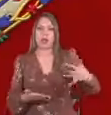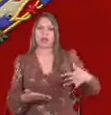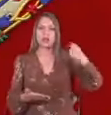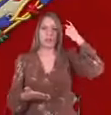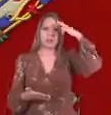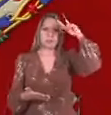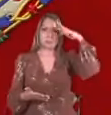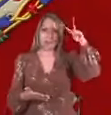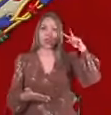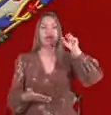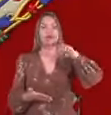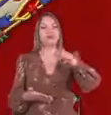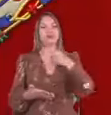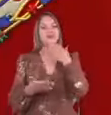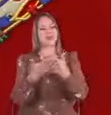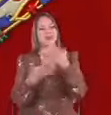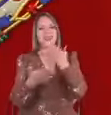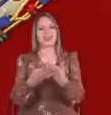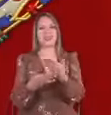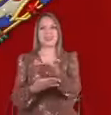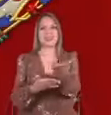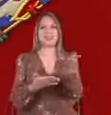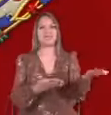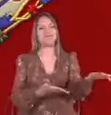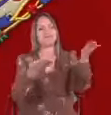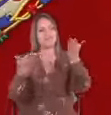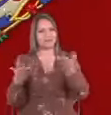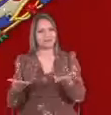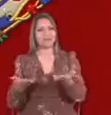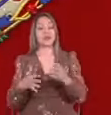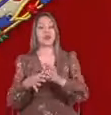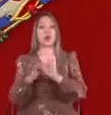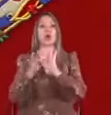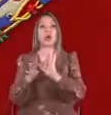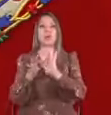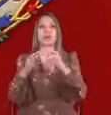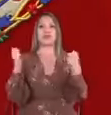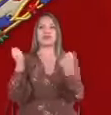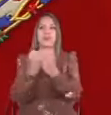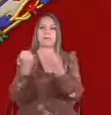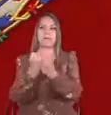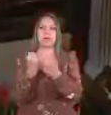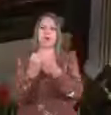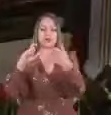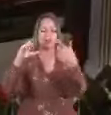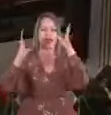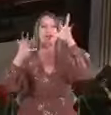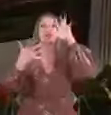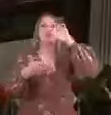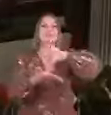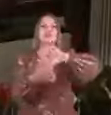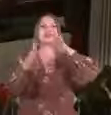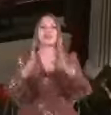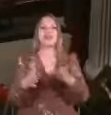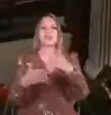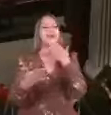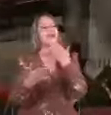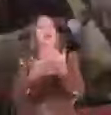México. Muchísimas gracias, gracias por estar aquí. A mis compañeros militantes de la Revolución Ciudadana, muchísimas gracias.